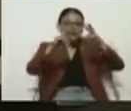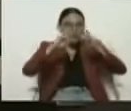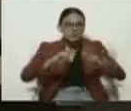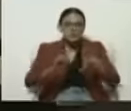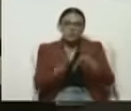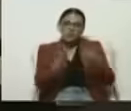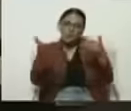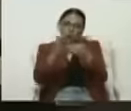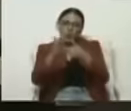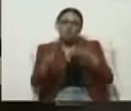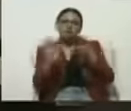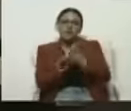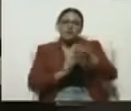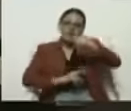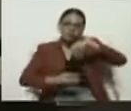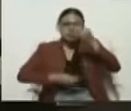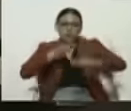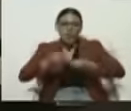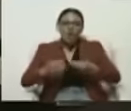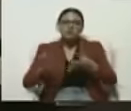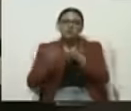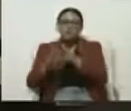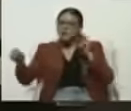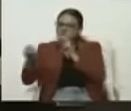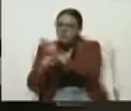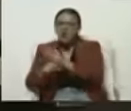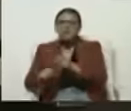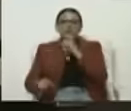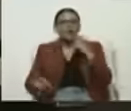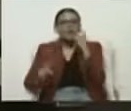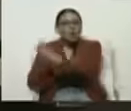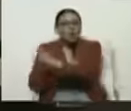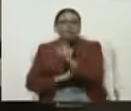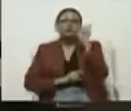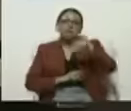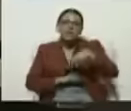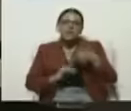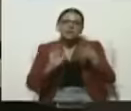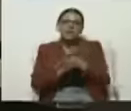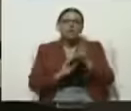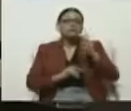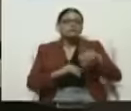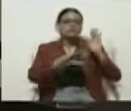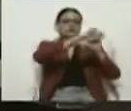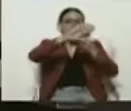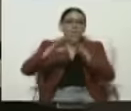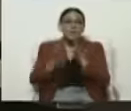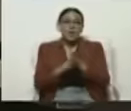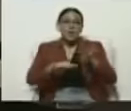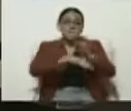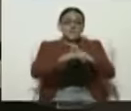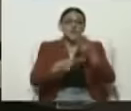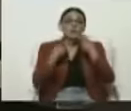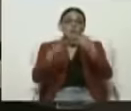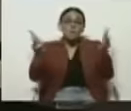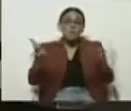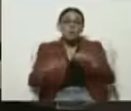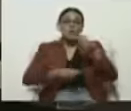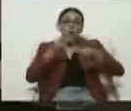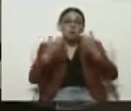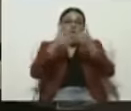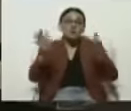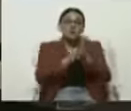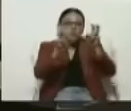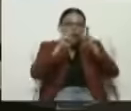contra de estos hechos de odio, hechos violentos. Además, también indicó que el Ministerio Público abra una investigación